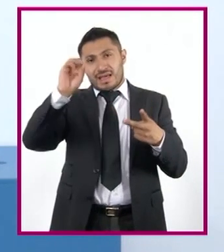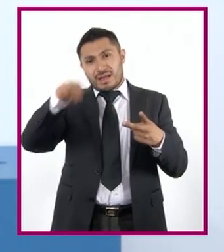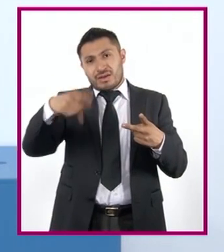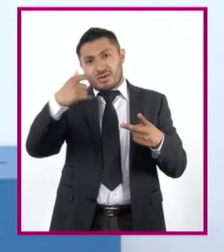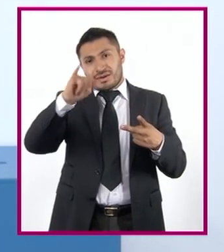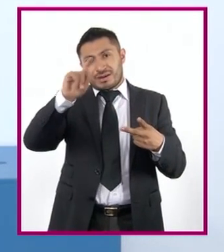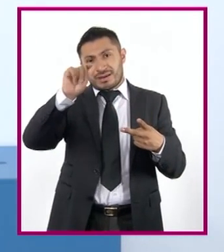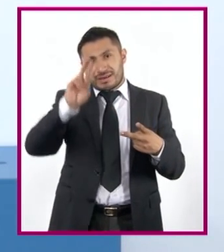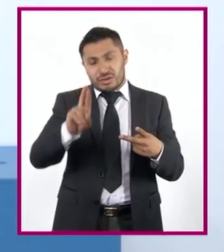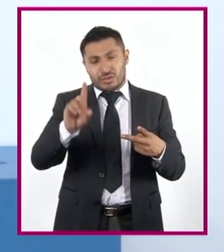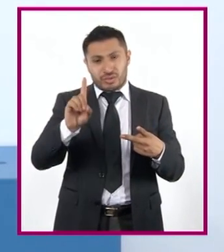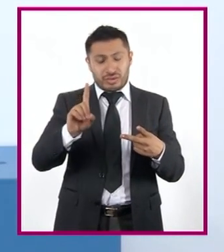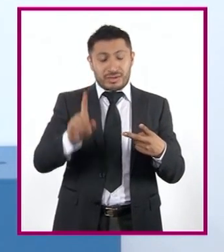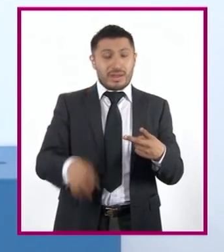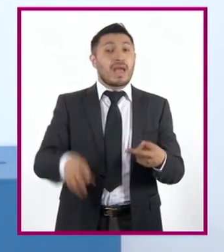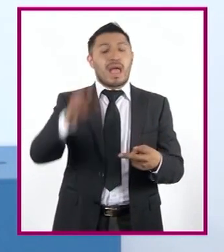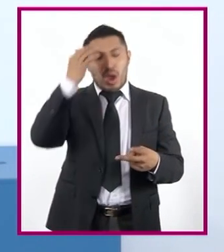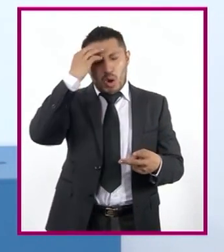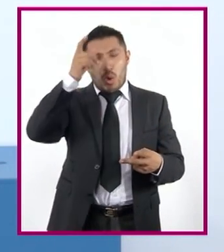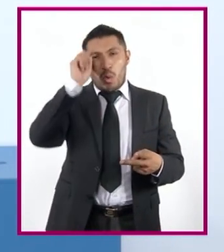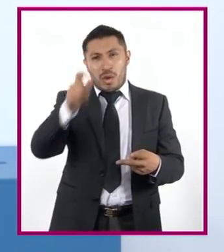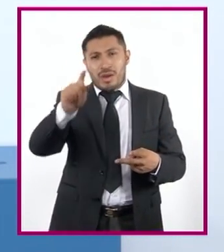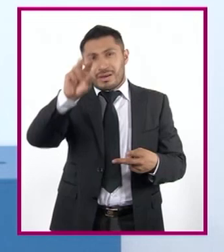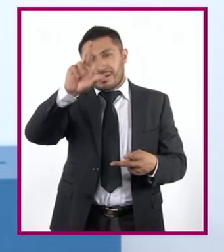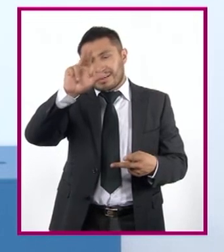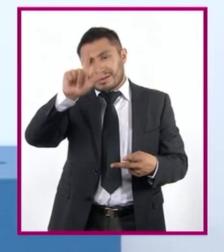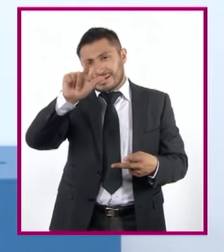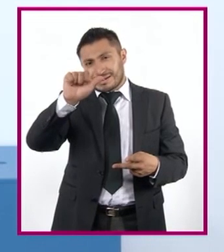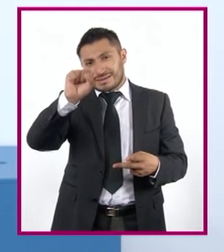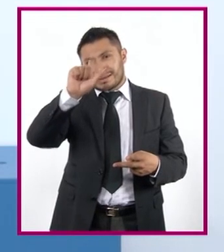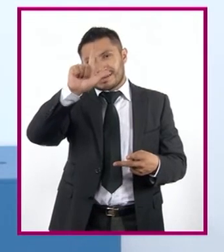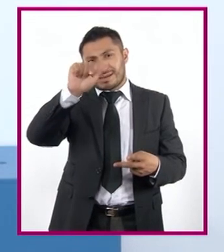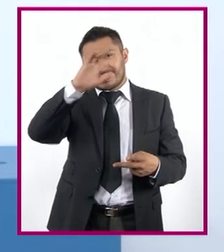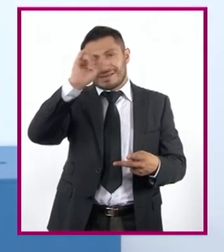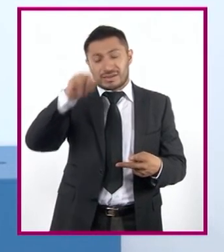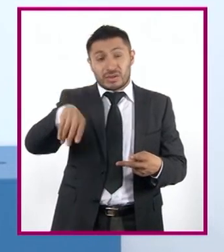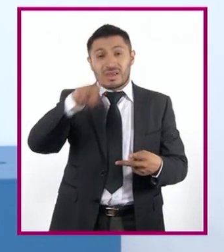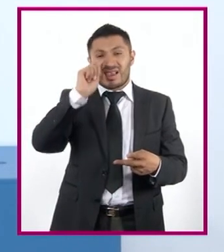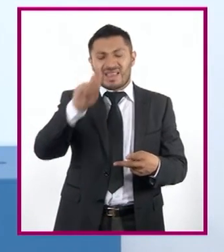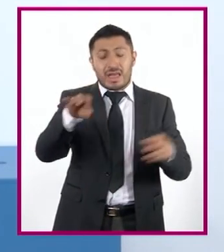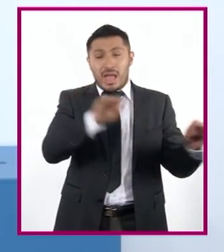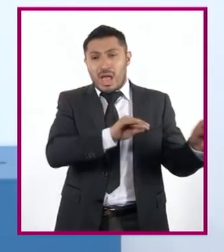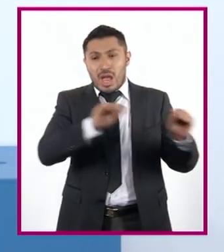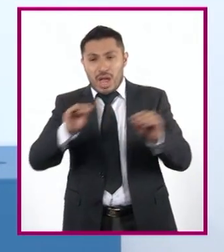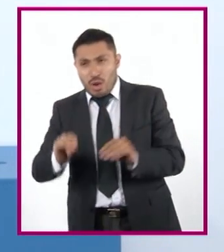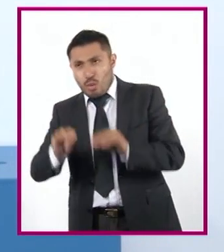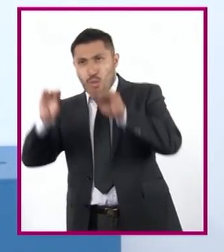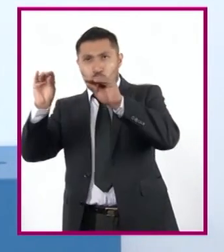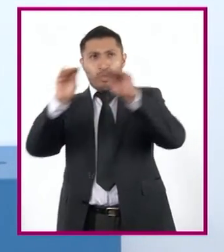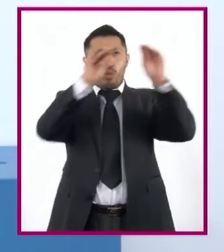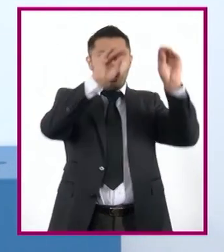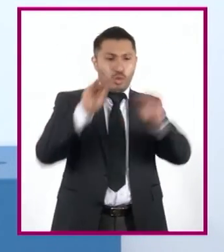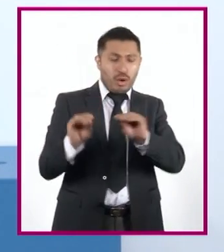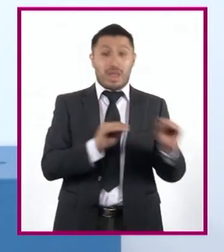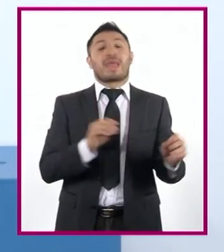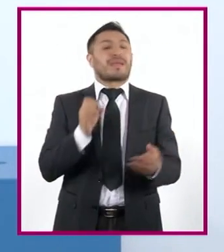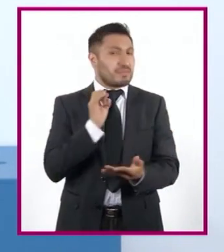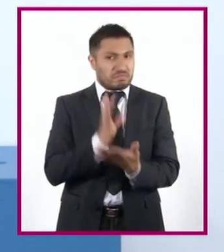es el significado de traslación, el cual es el movimiento de un cuerpo de un lugar hacia otro